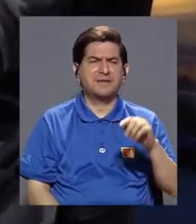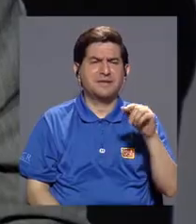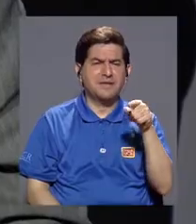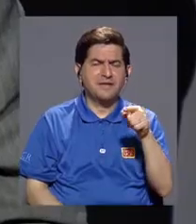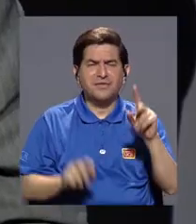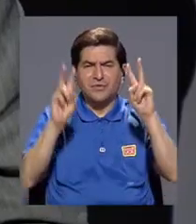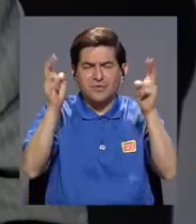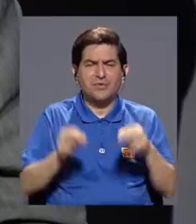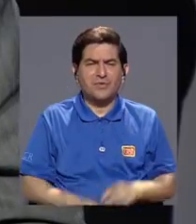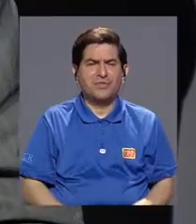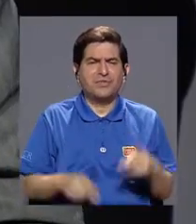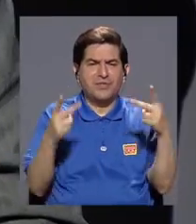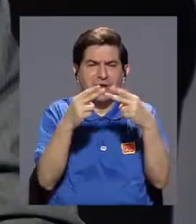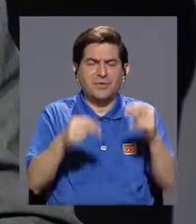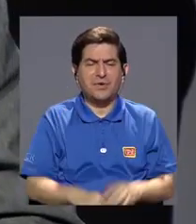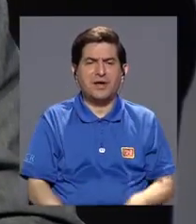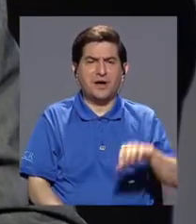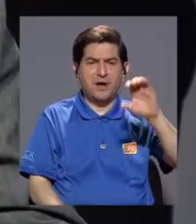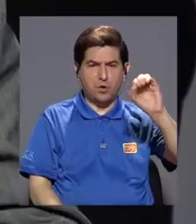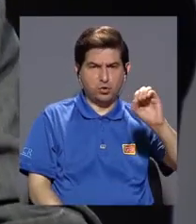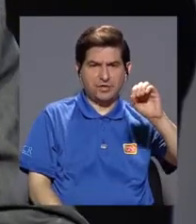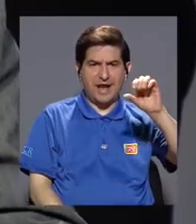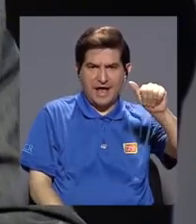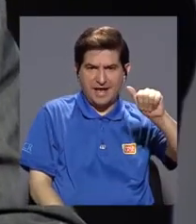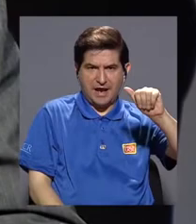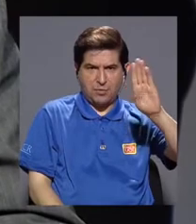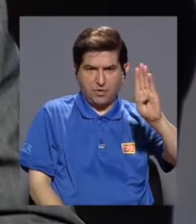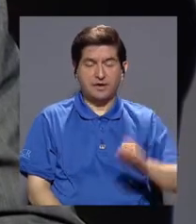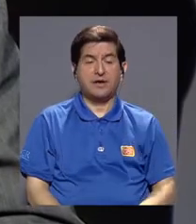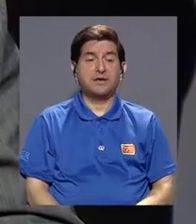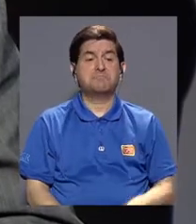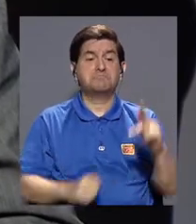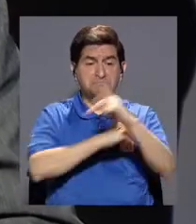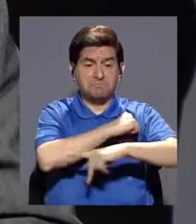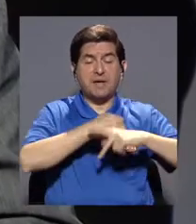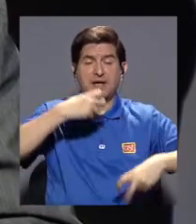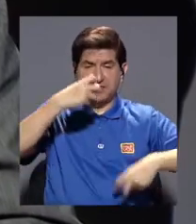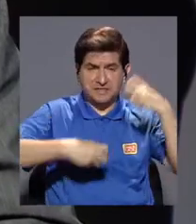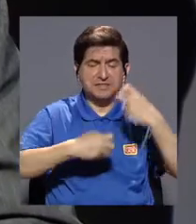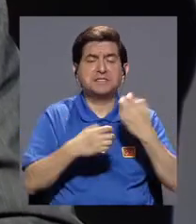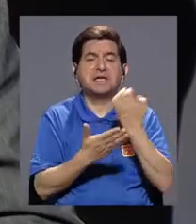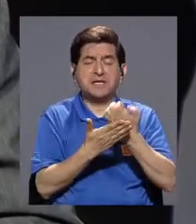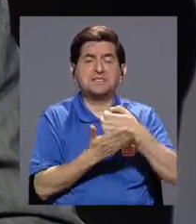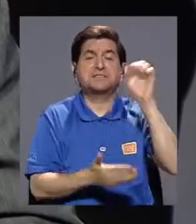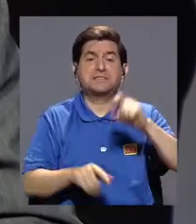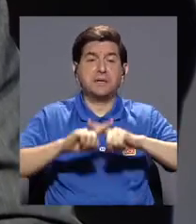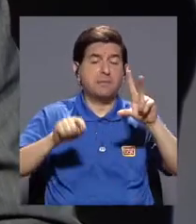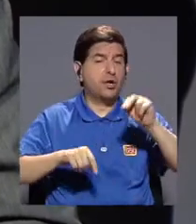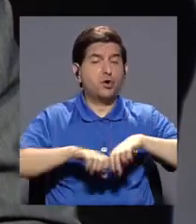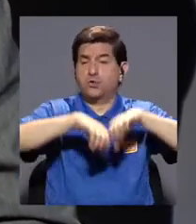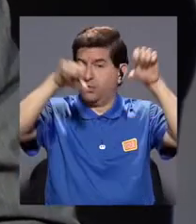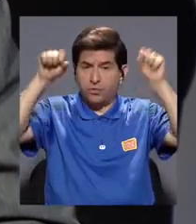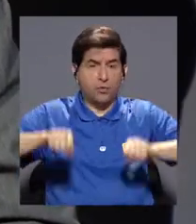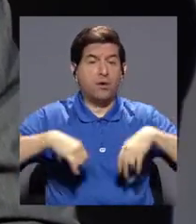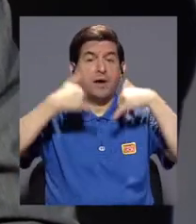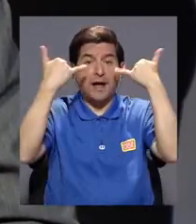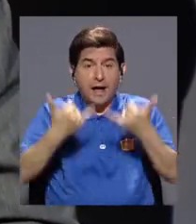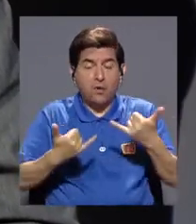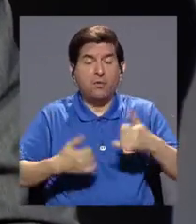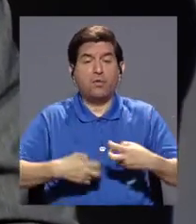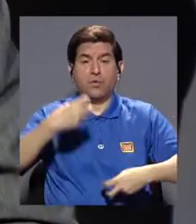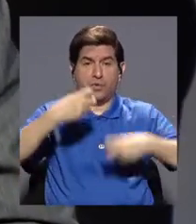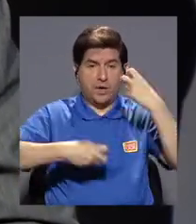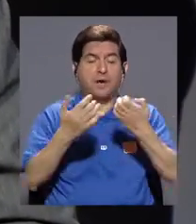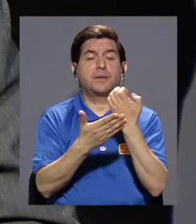fin. Teníamos un país en crisis económica, pero no en crisis sistémica. Hoy tenemos un país en